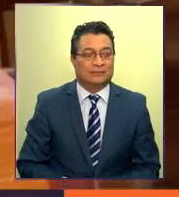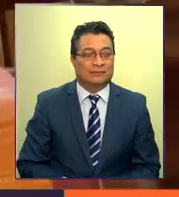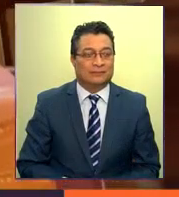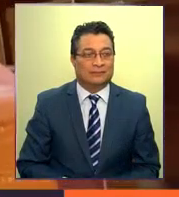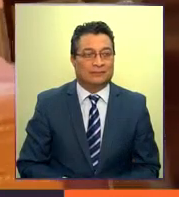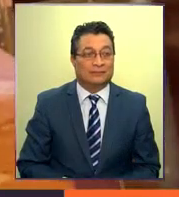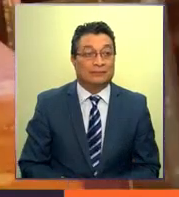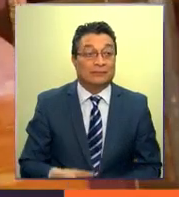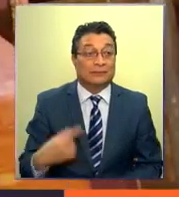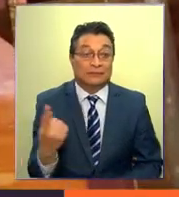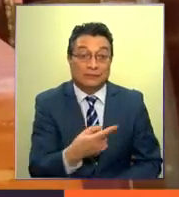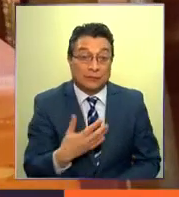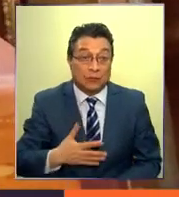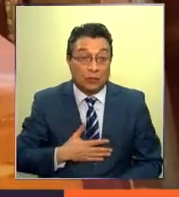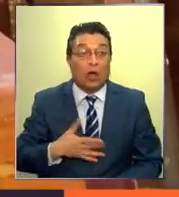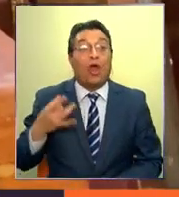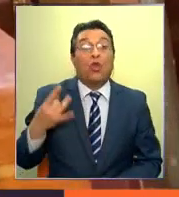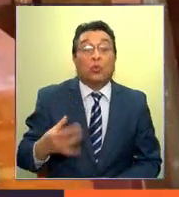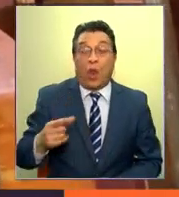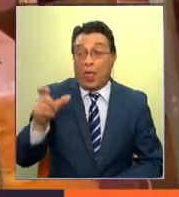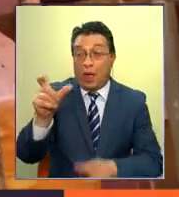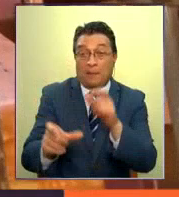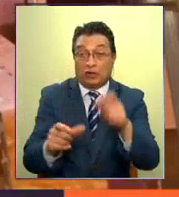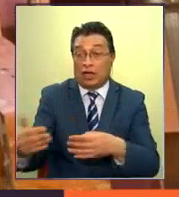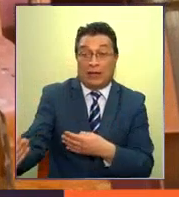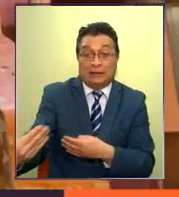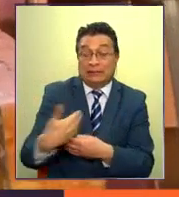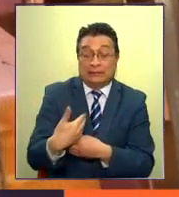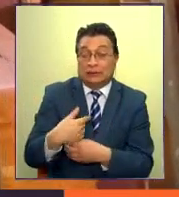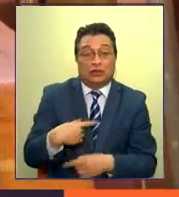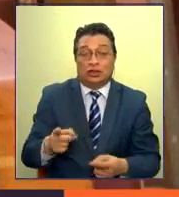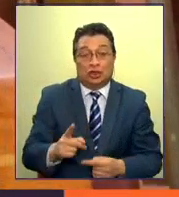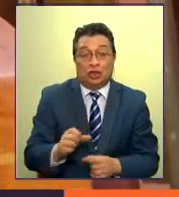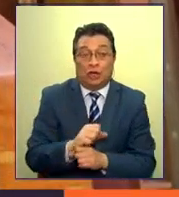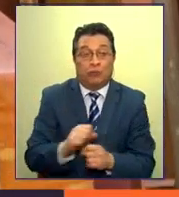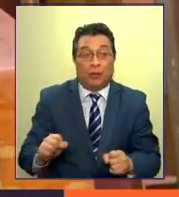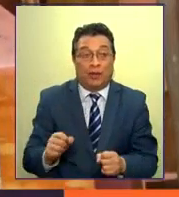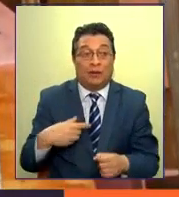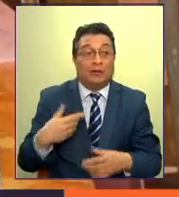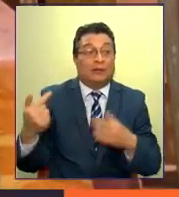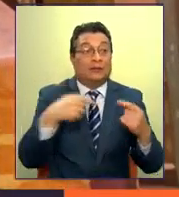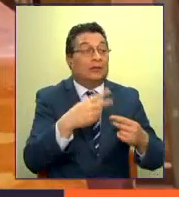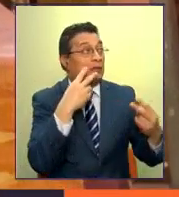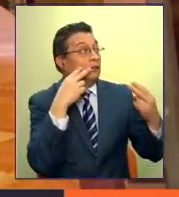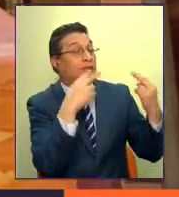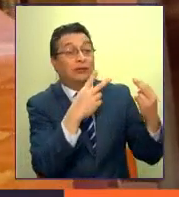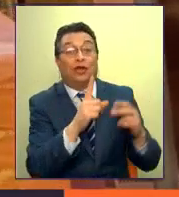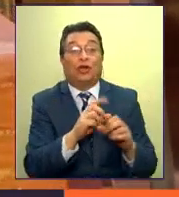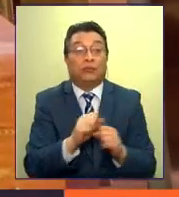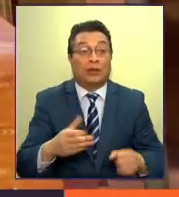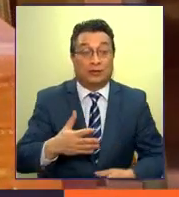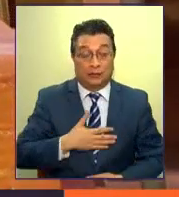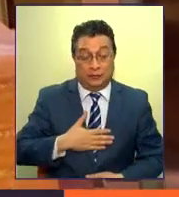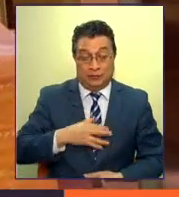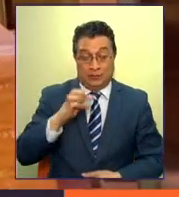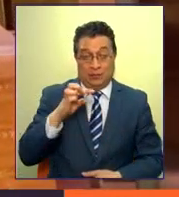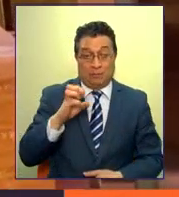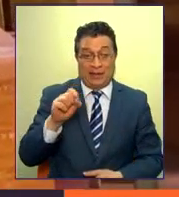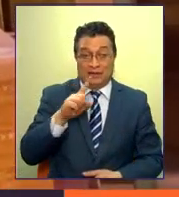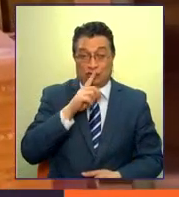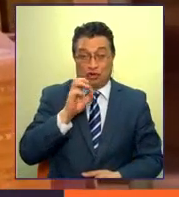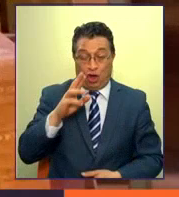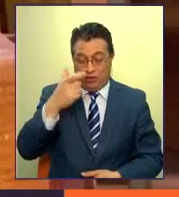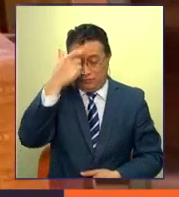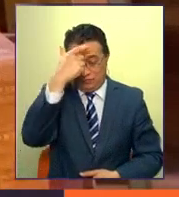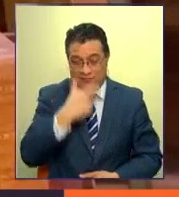Nos duele que la gente no venga, nos duele que la gente no esté con la madre. Yo como pastor, yo como sacerdote, a